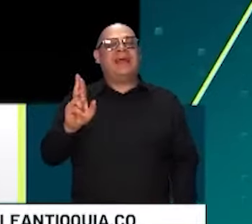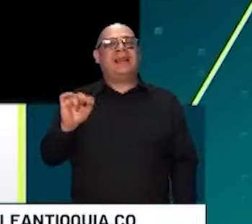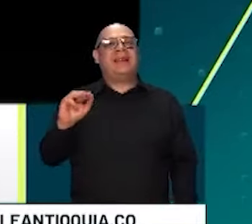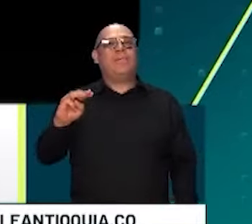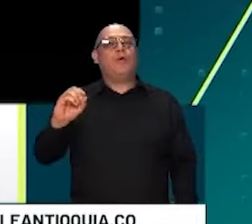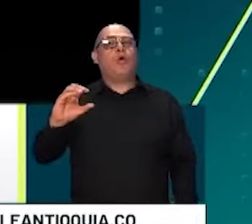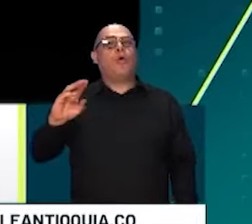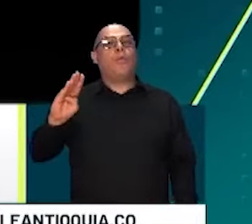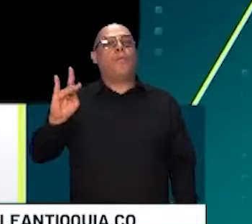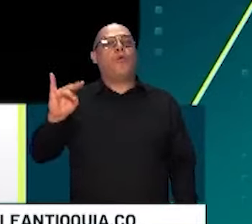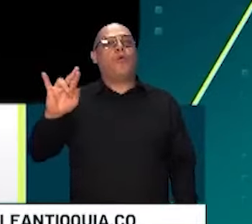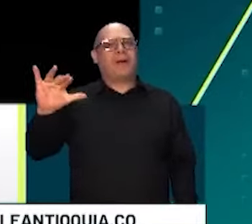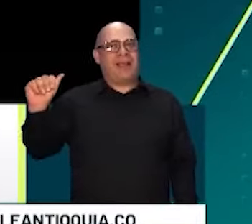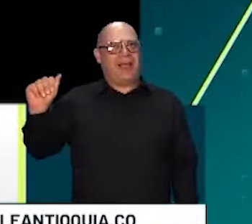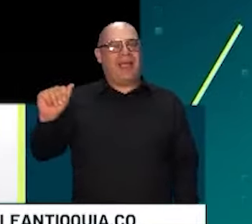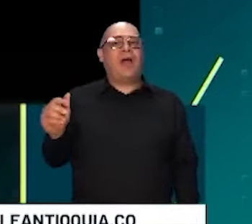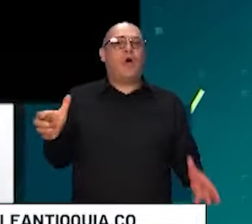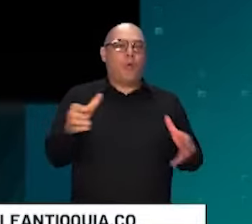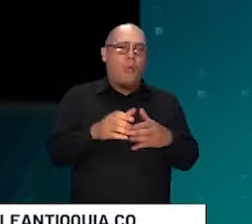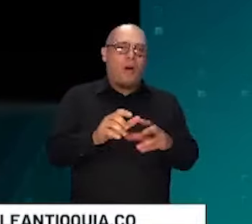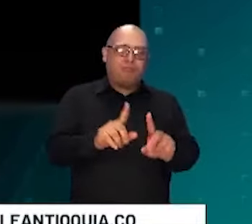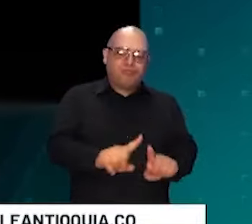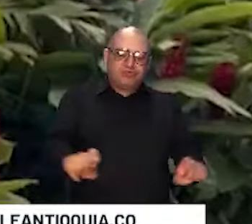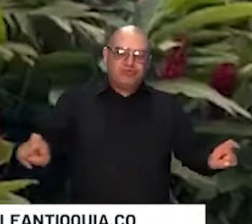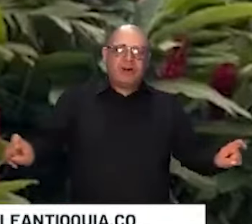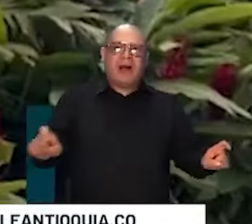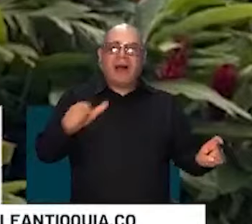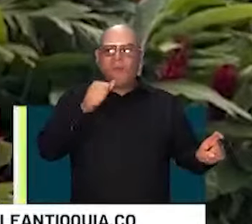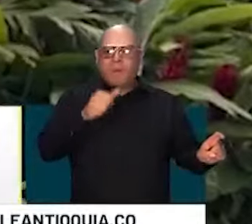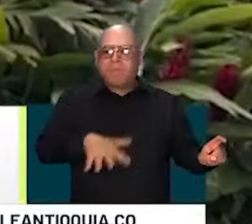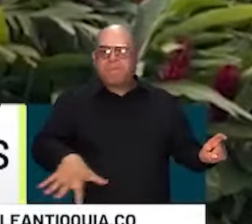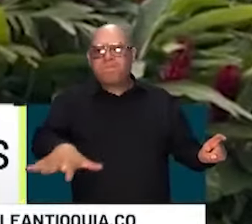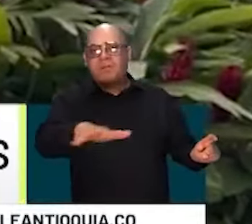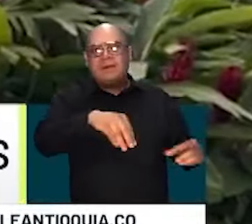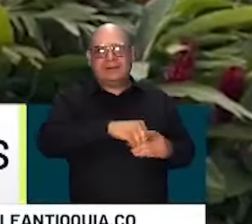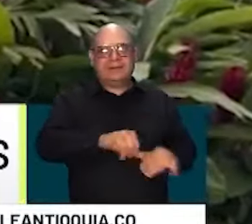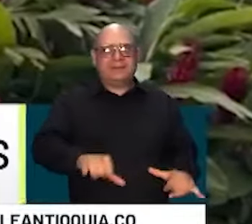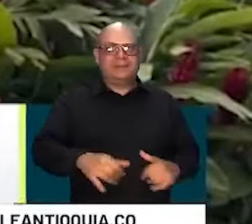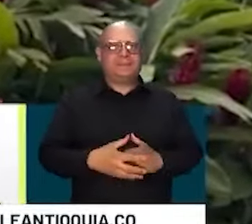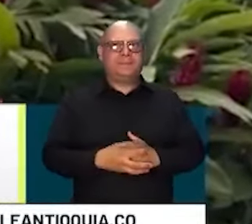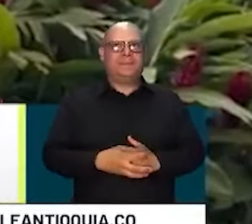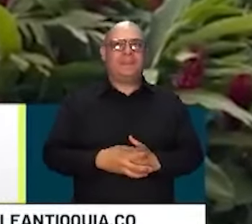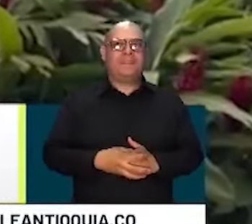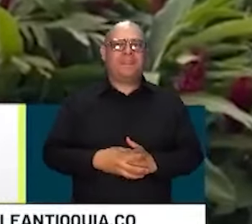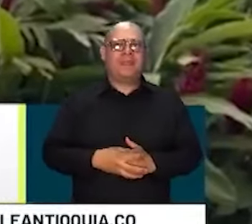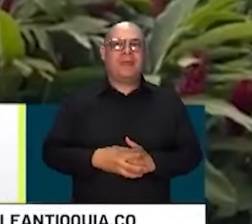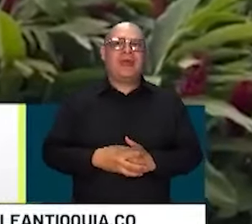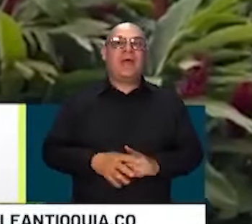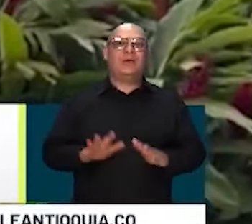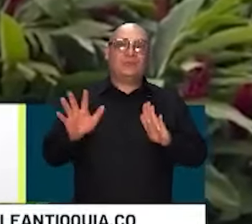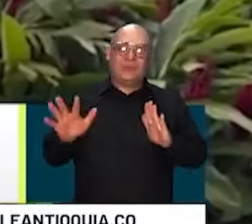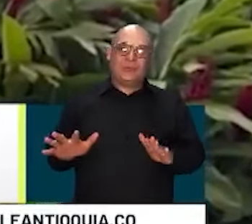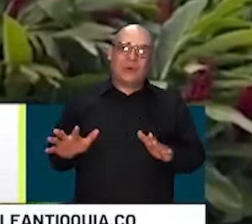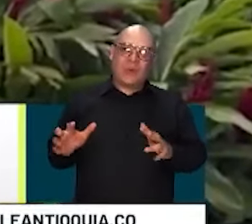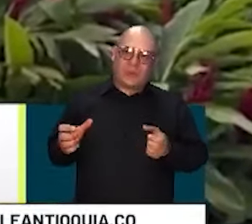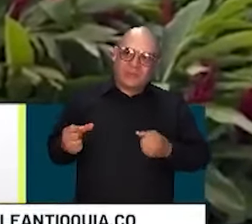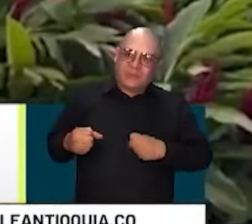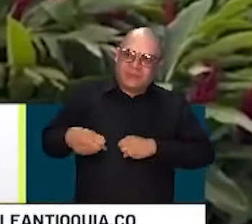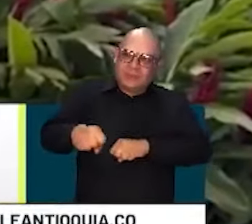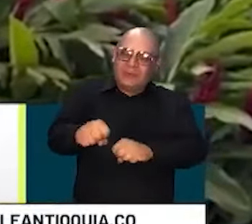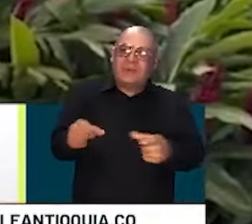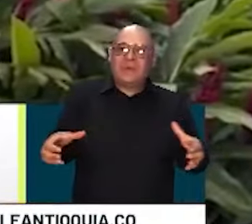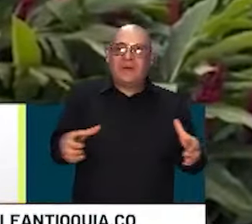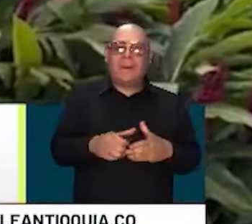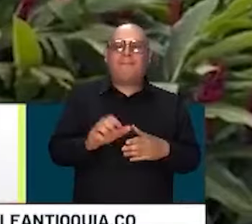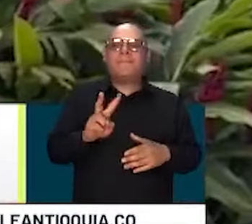parte del inventario de biodiversidad acuática del país. Este esfuerzo técnico-científico tuvo una inversión de 21 mil millones